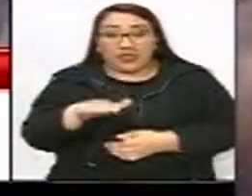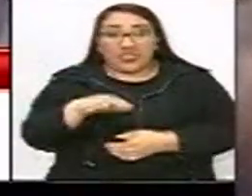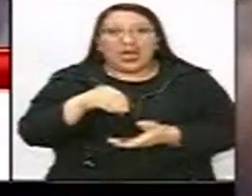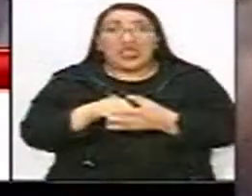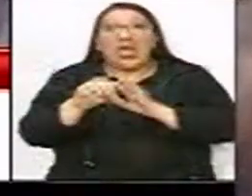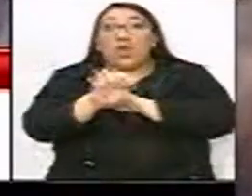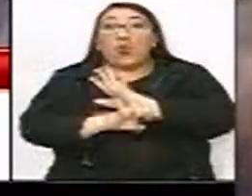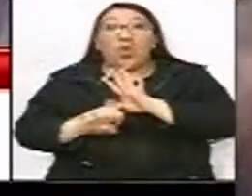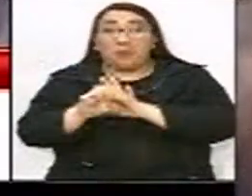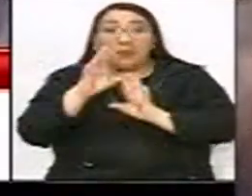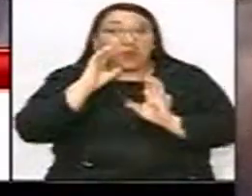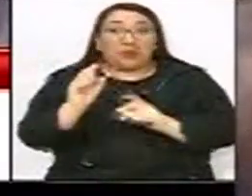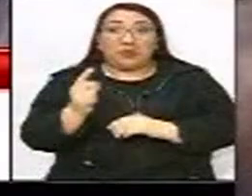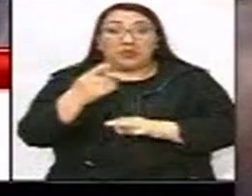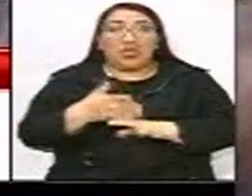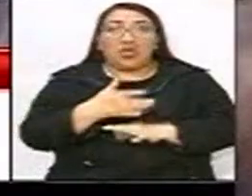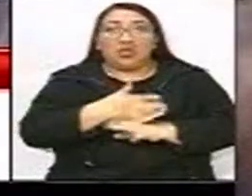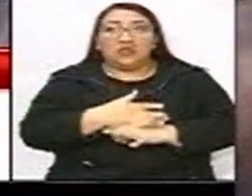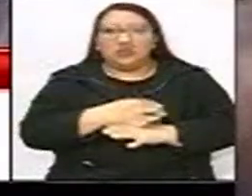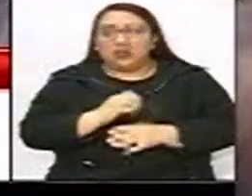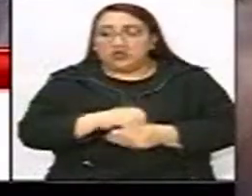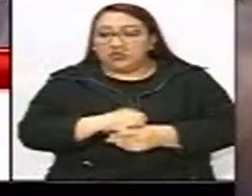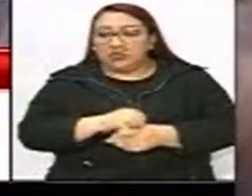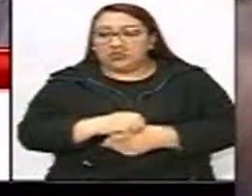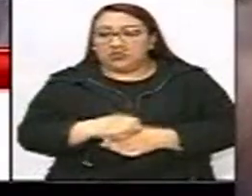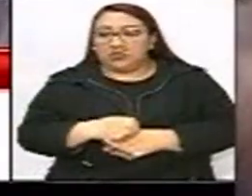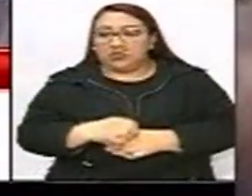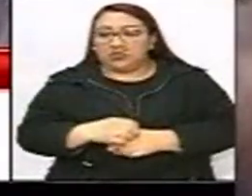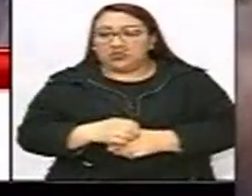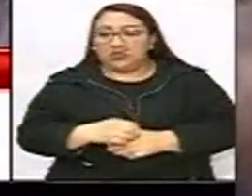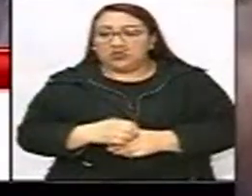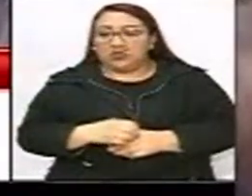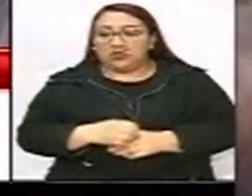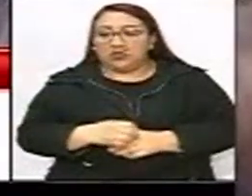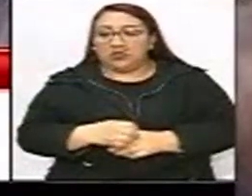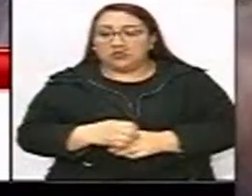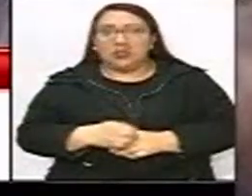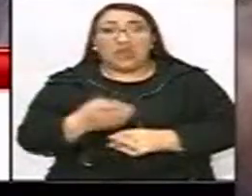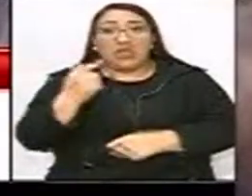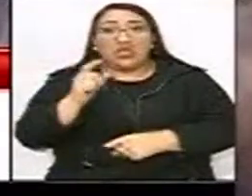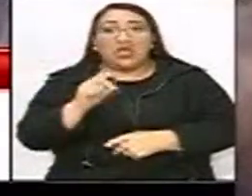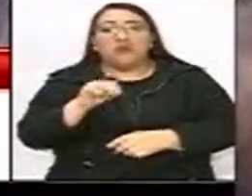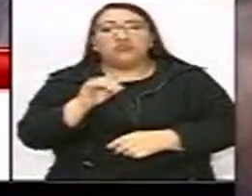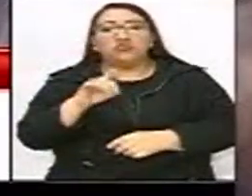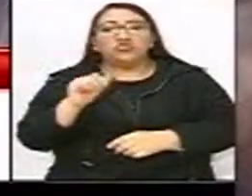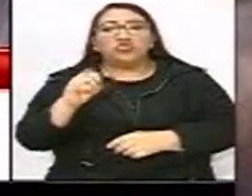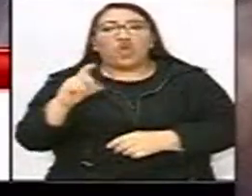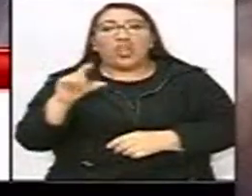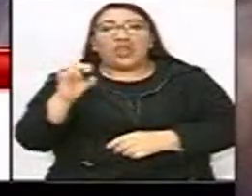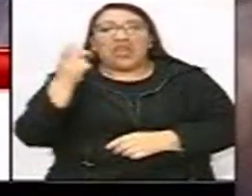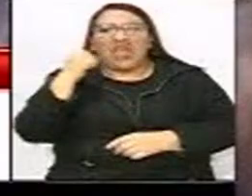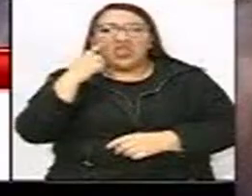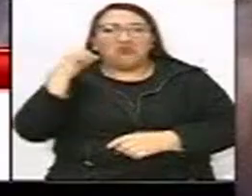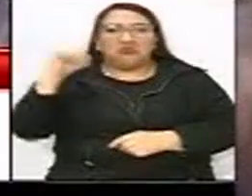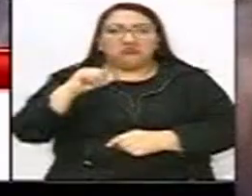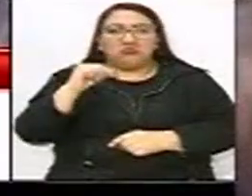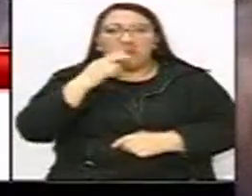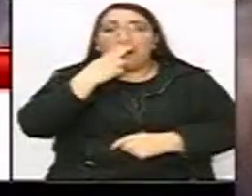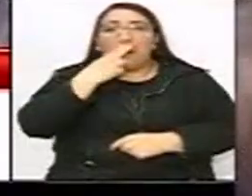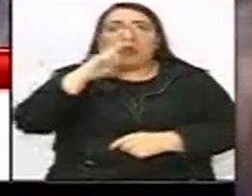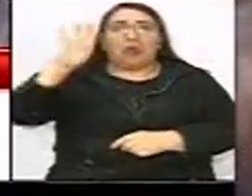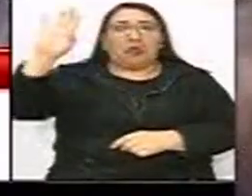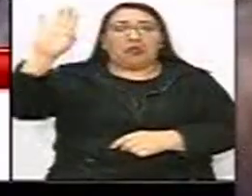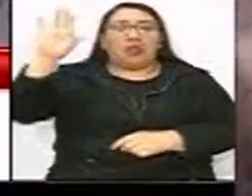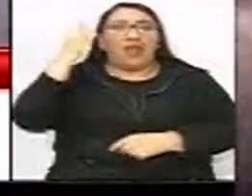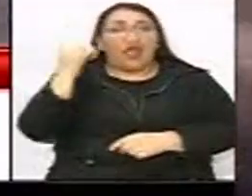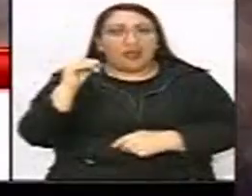Europa, las primeras se hicieron con dictadores, Mussolini, la Autoestrada del Sol, Hitler, las